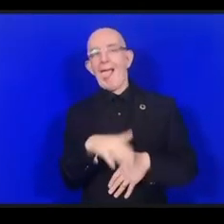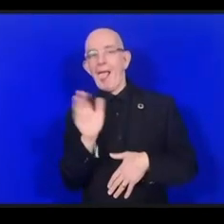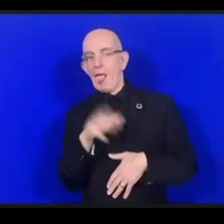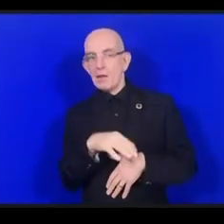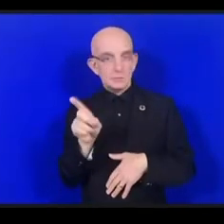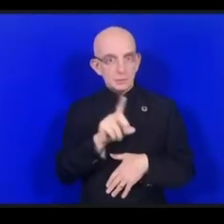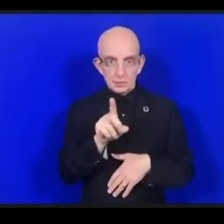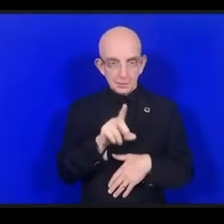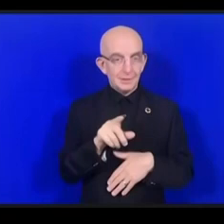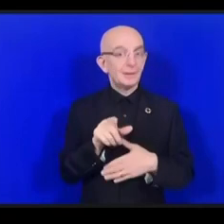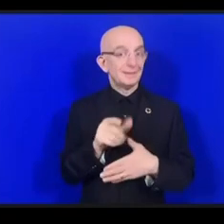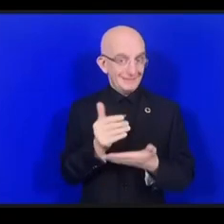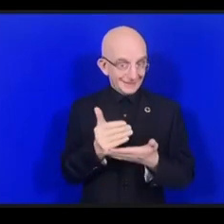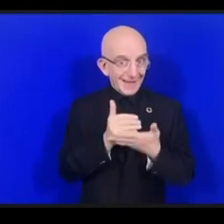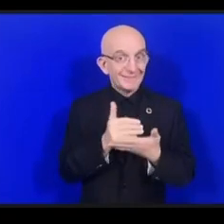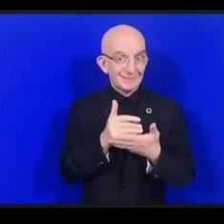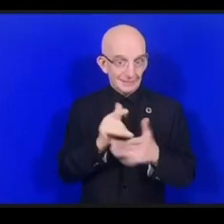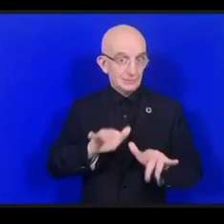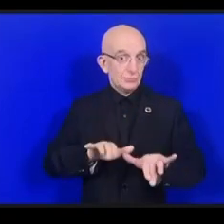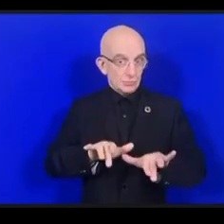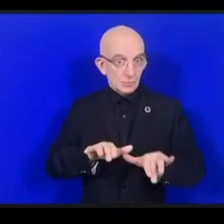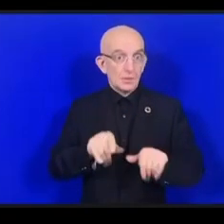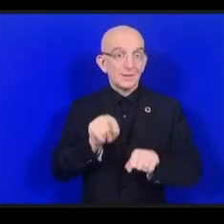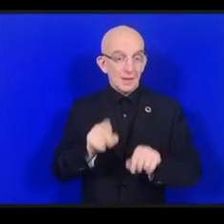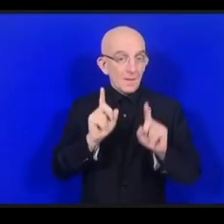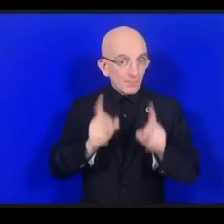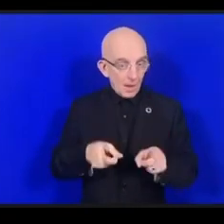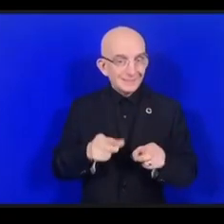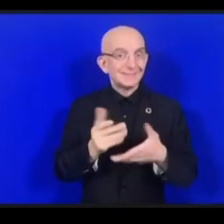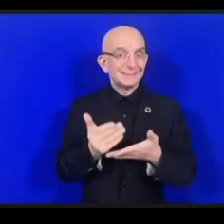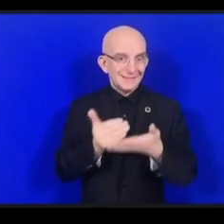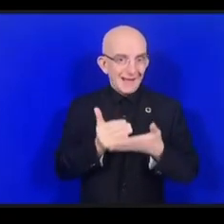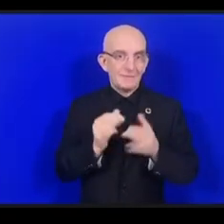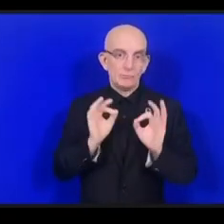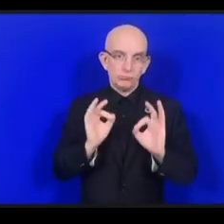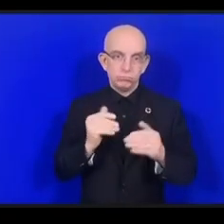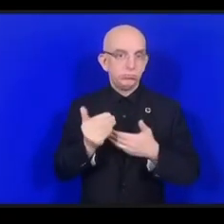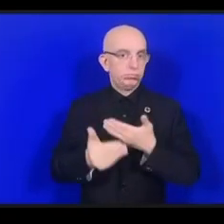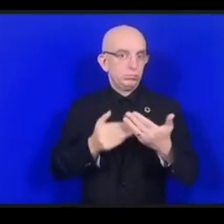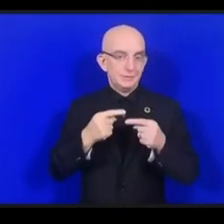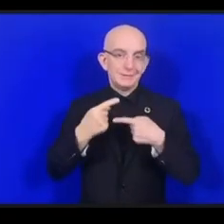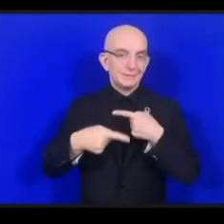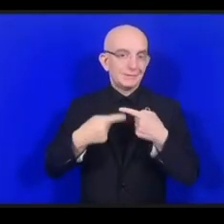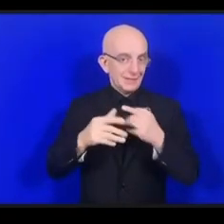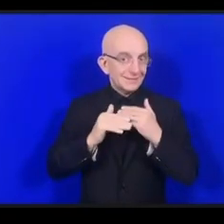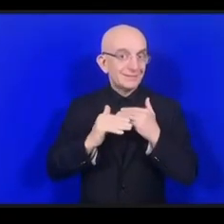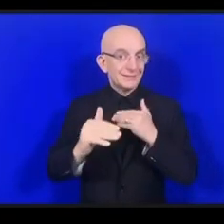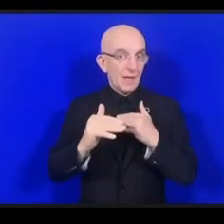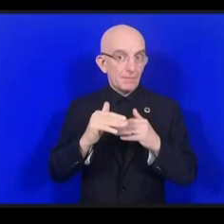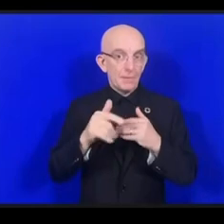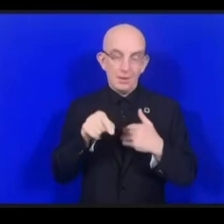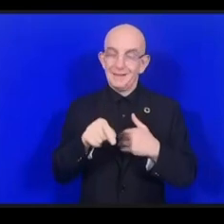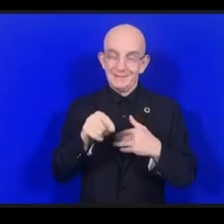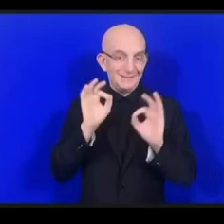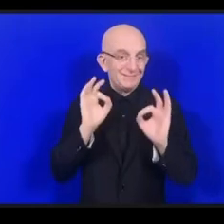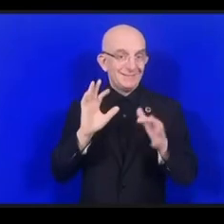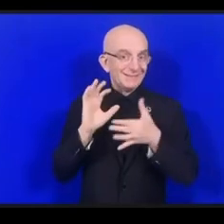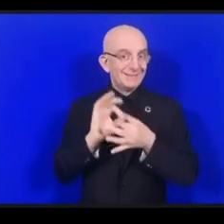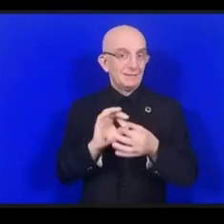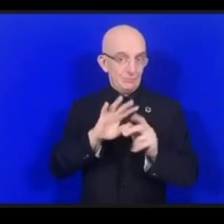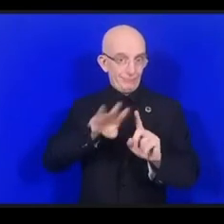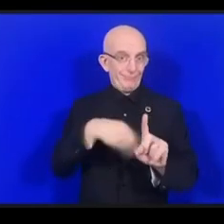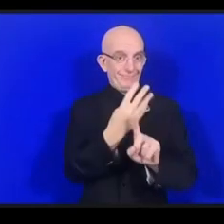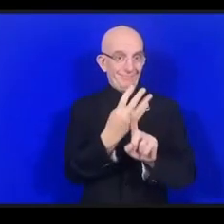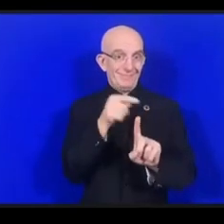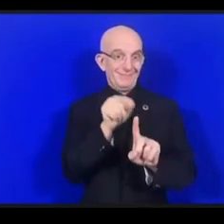de estructura robusta segura que pueda servir los intereses del sector sanitario el sector financiero